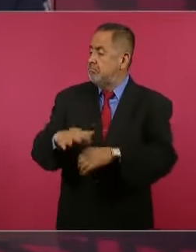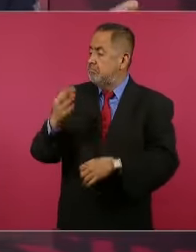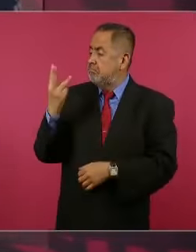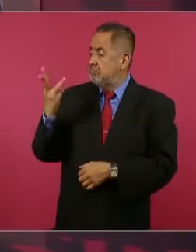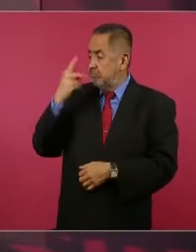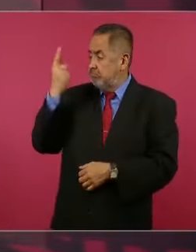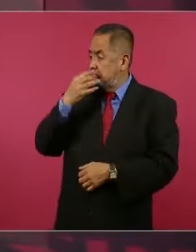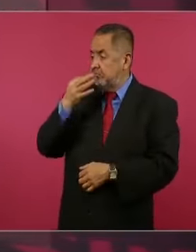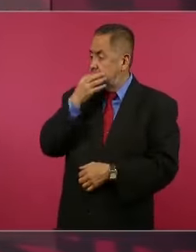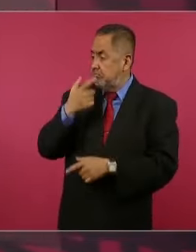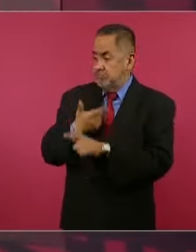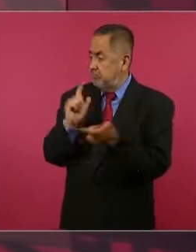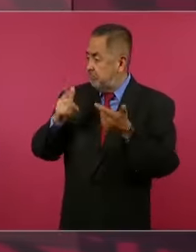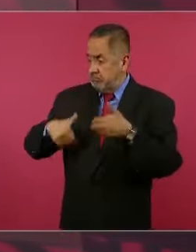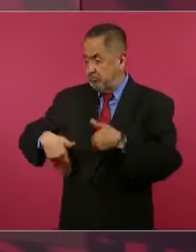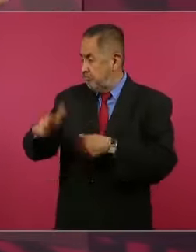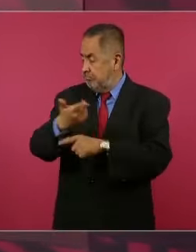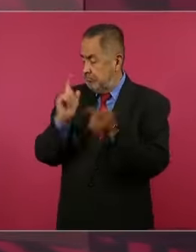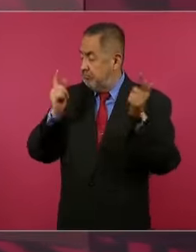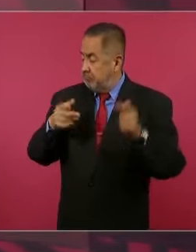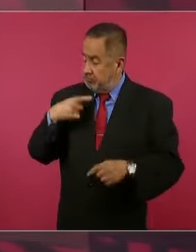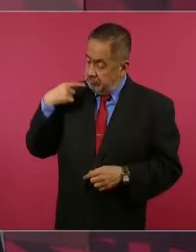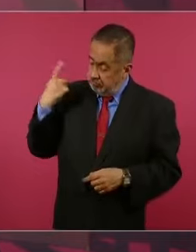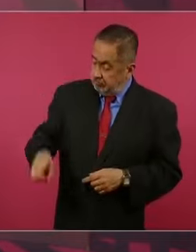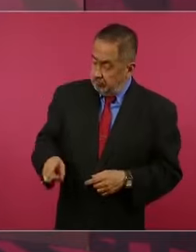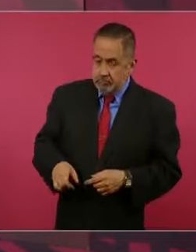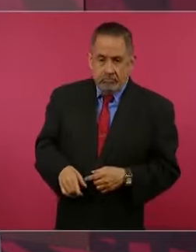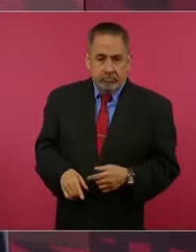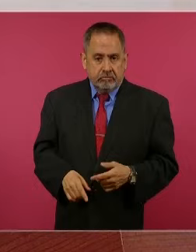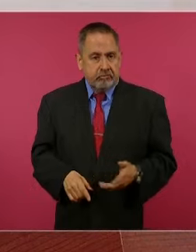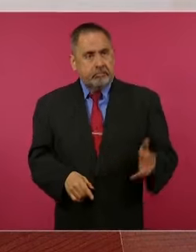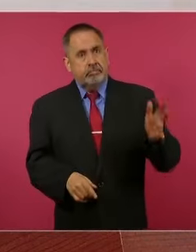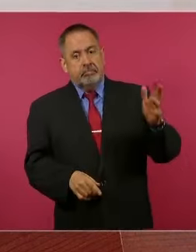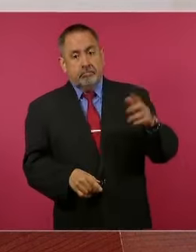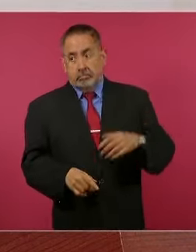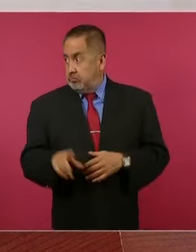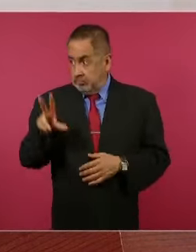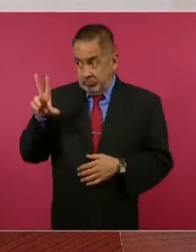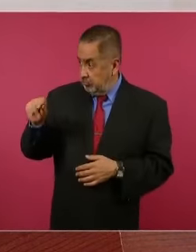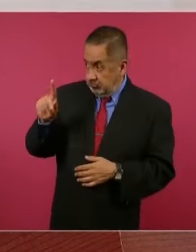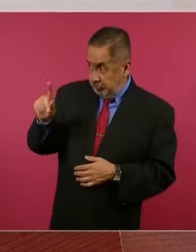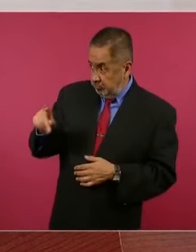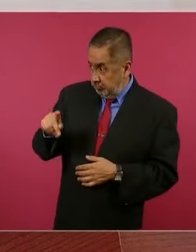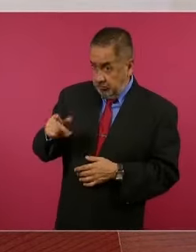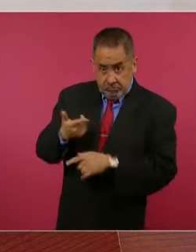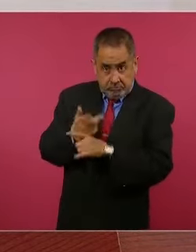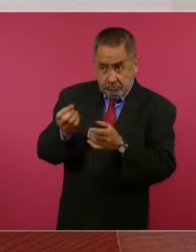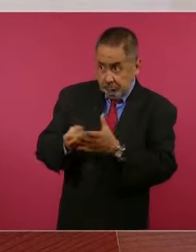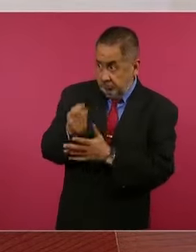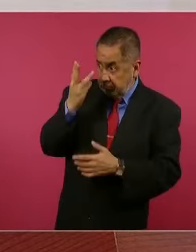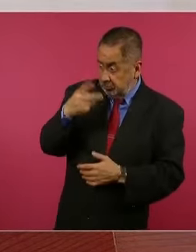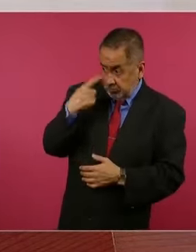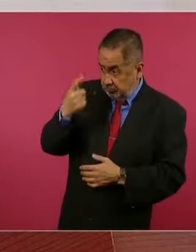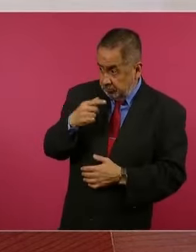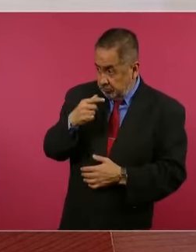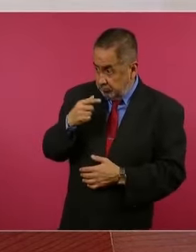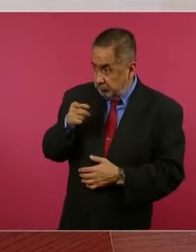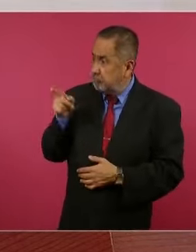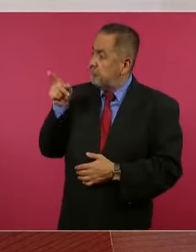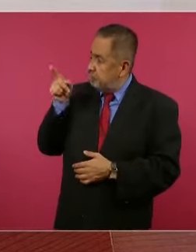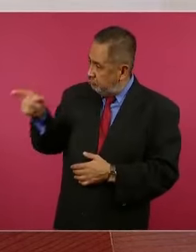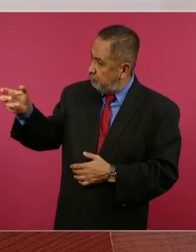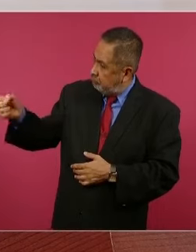horas eh Porque si no lo dejas libre en 3 horas te proceso